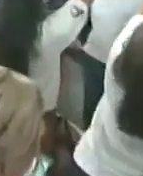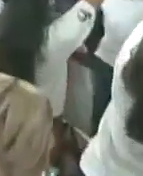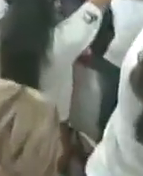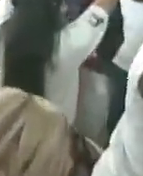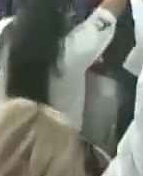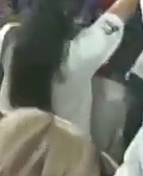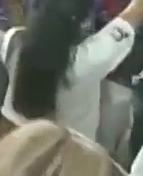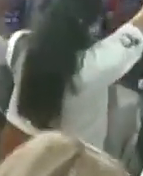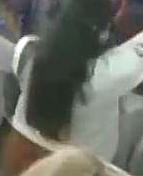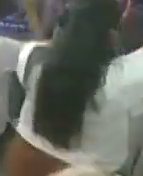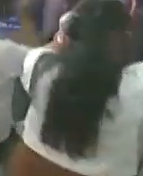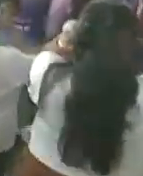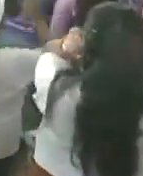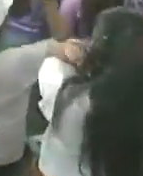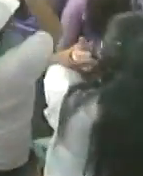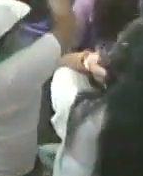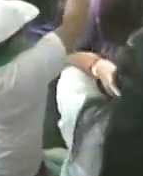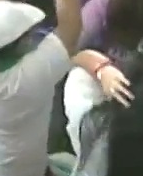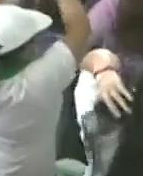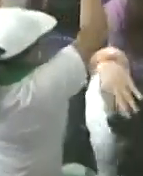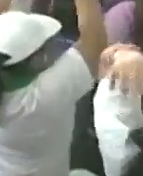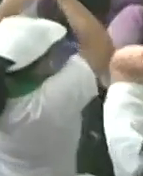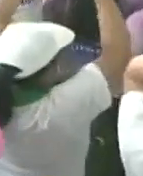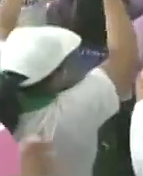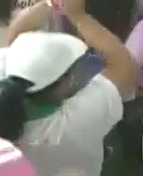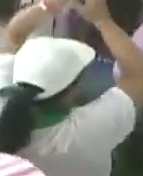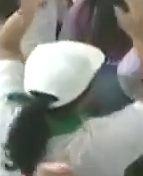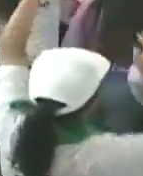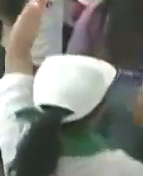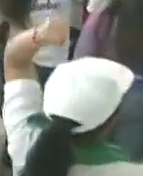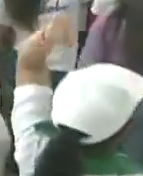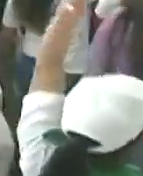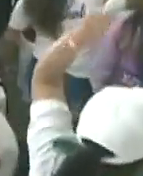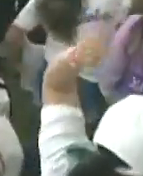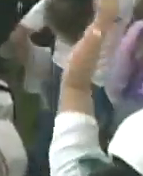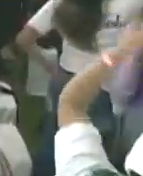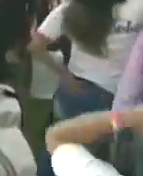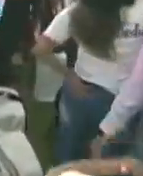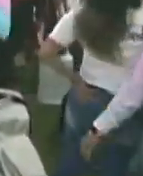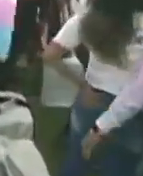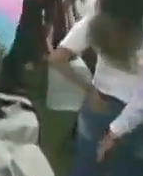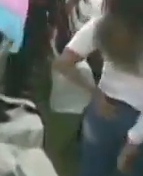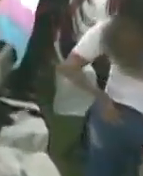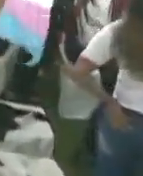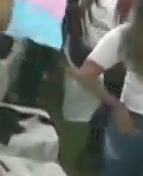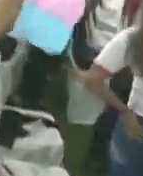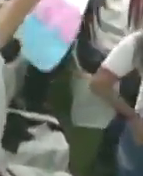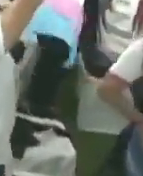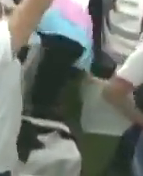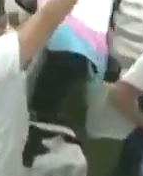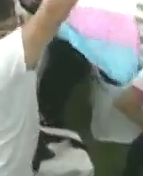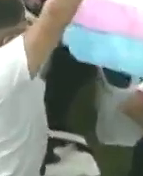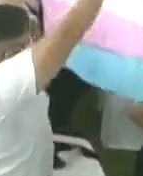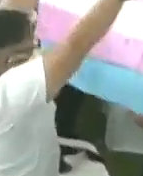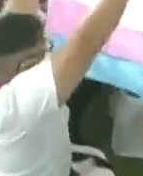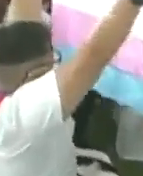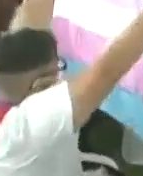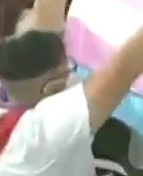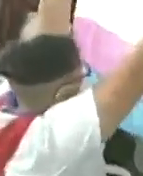bases programáticas en la batalla antiimperialista, con la voluntad irreductible por la defensa de la paz,